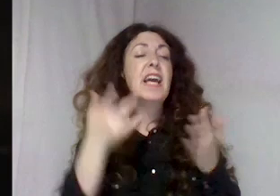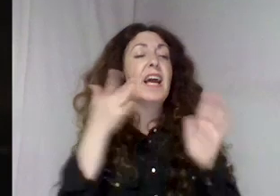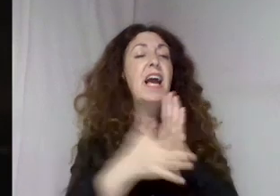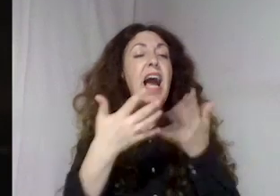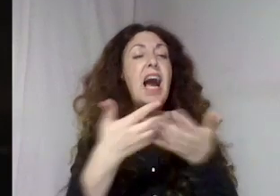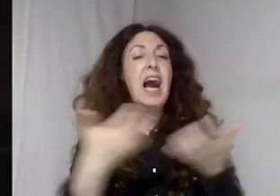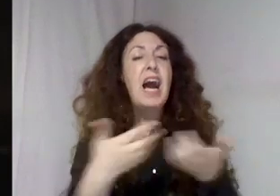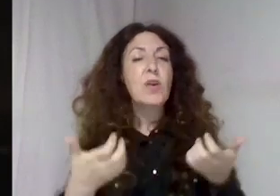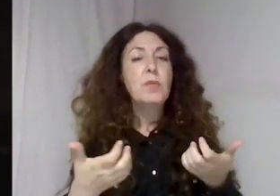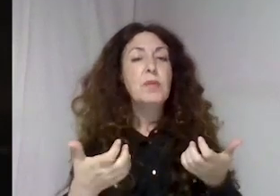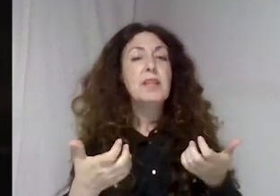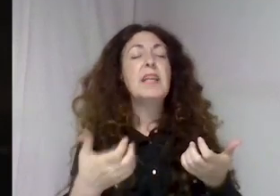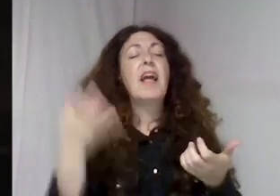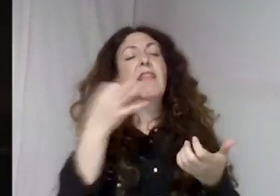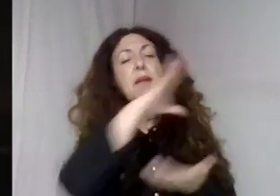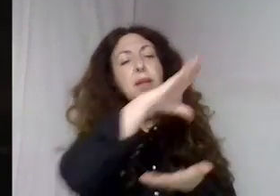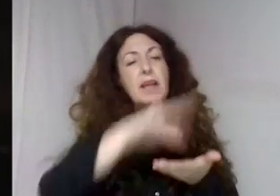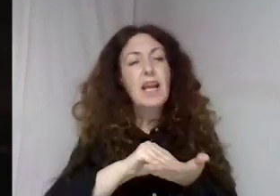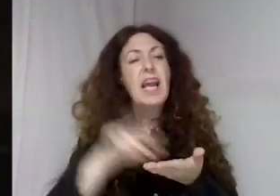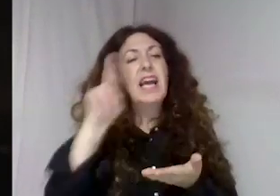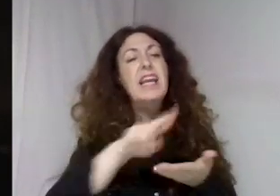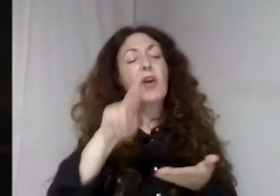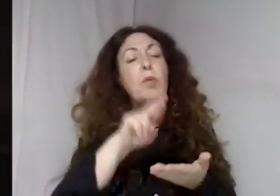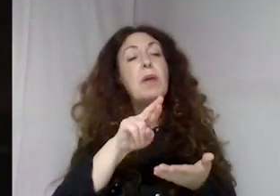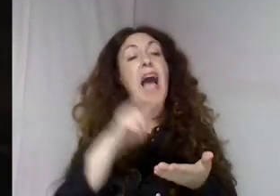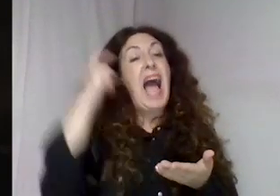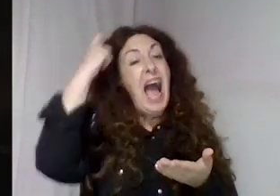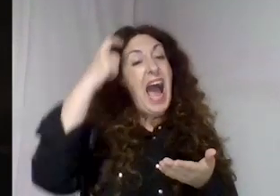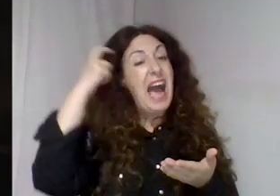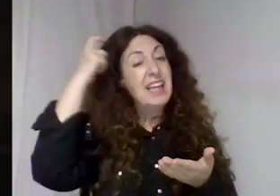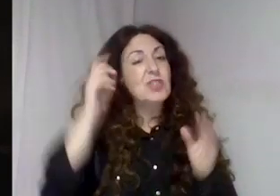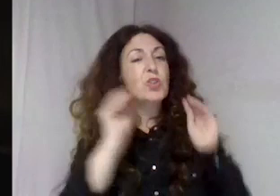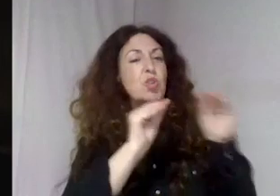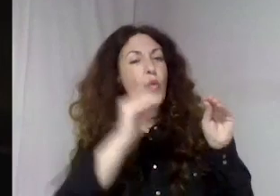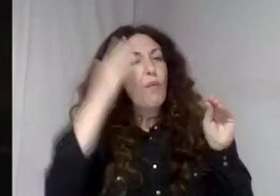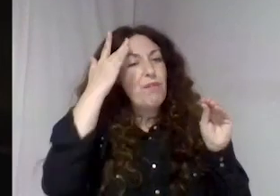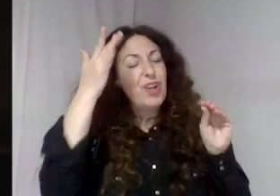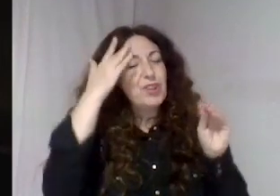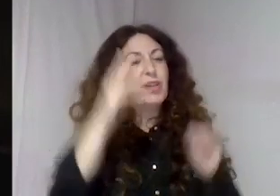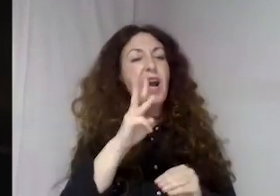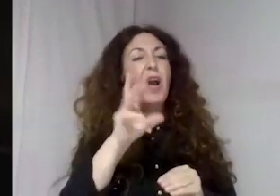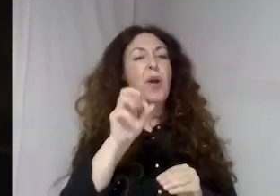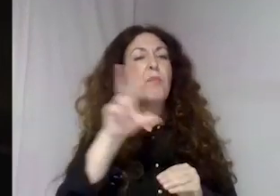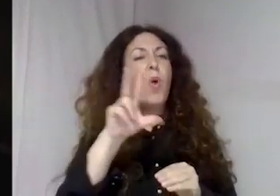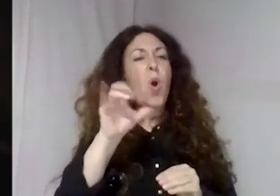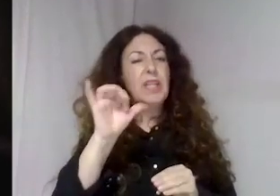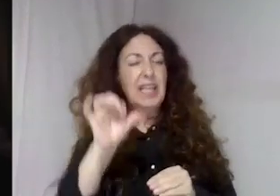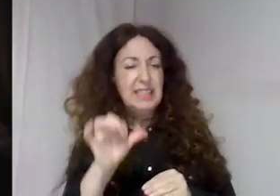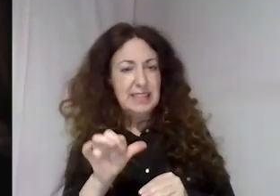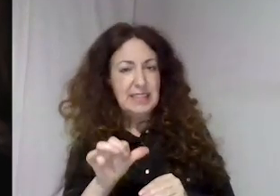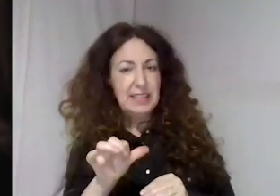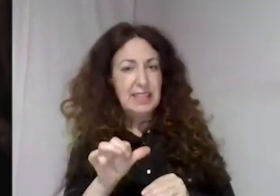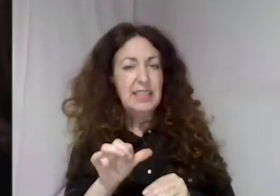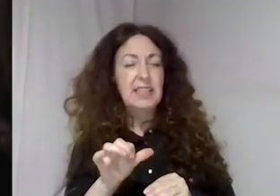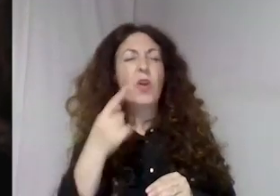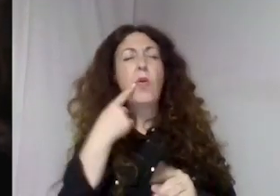siglo XVII, el final del XVI, es la recuperación de la poiesis aristotélica como la